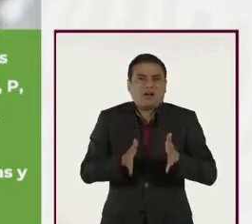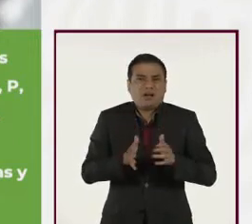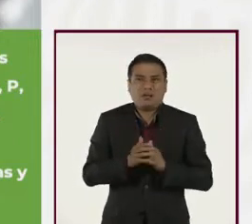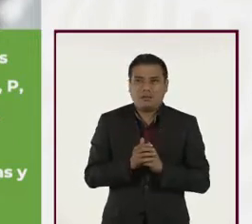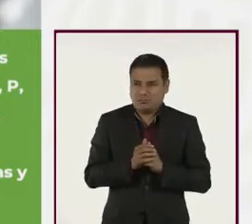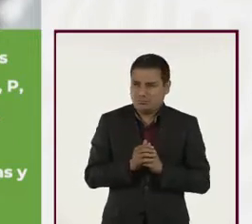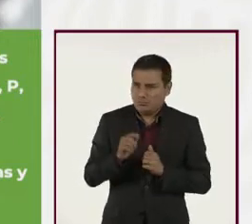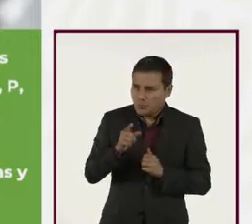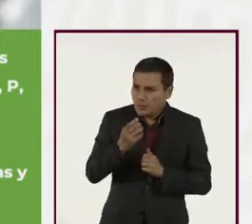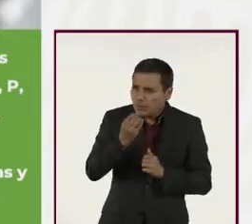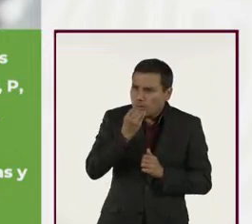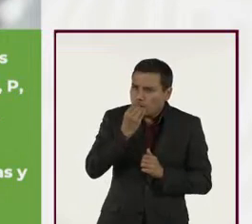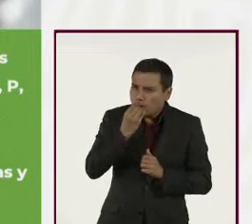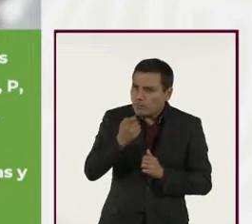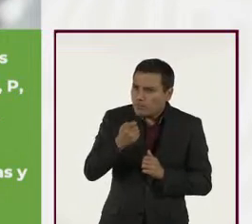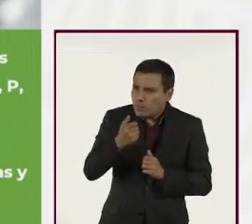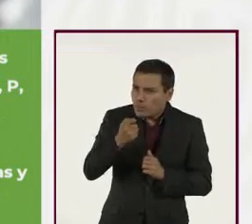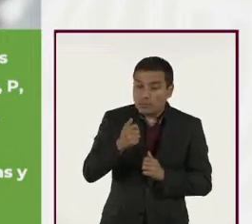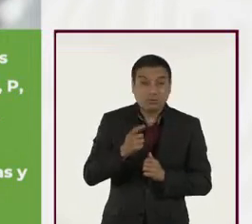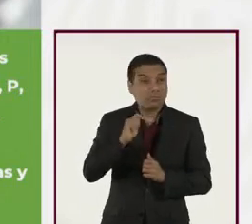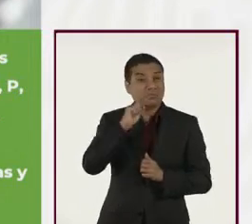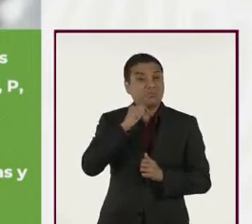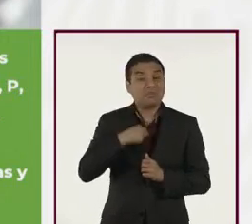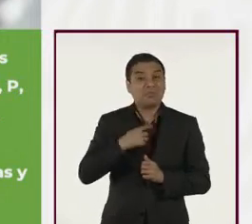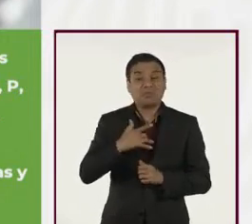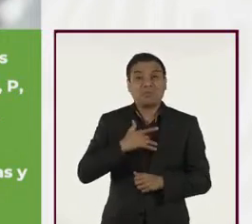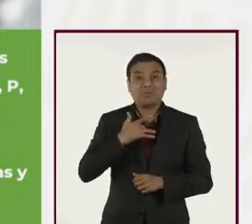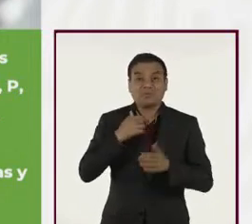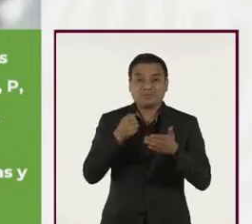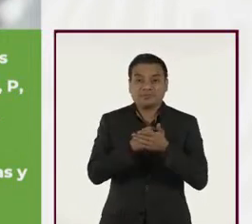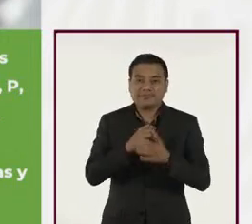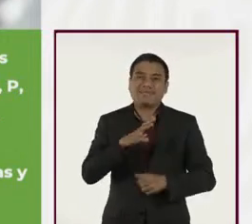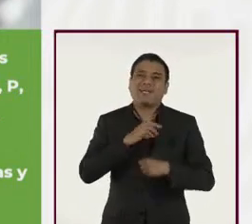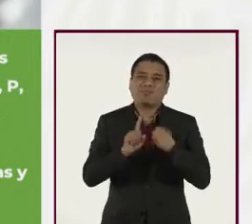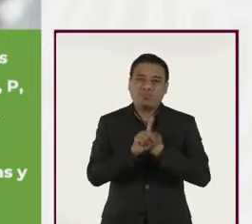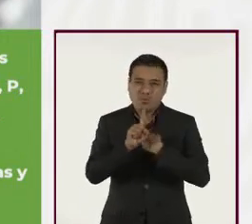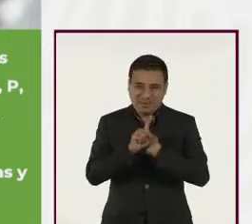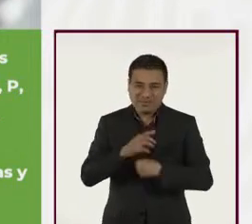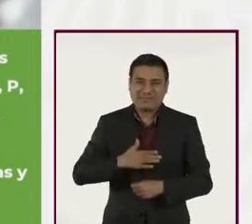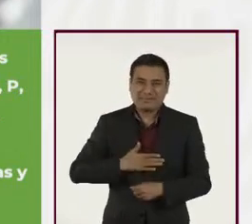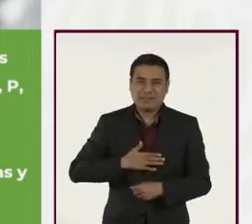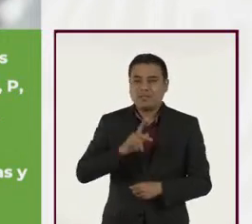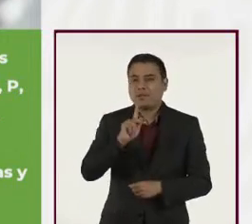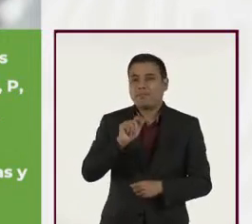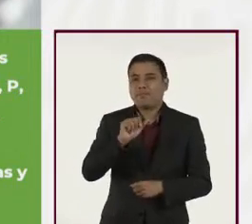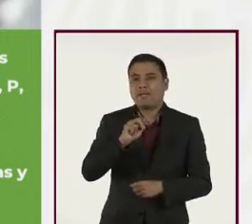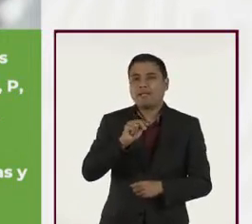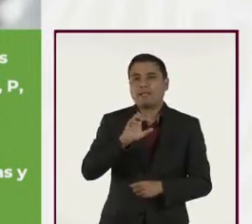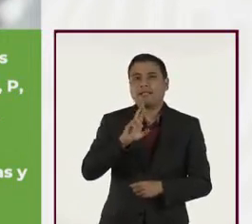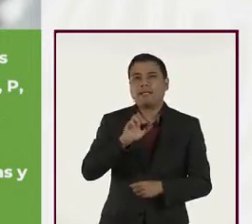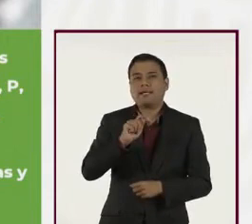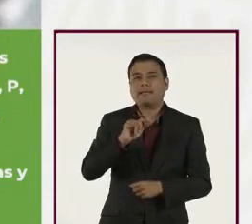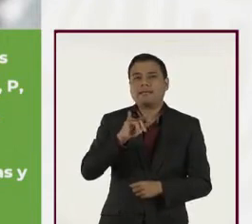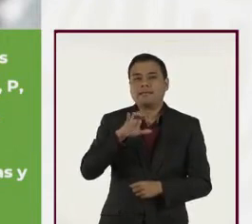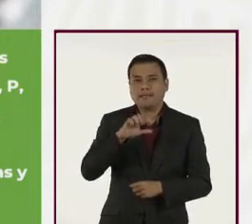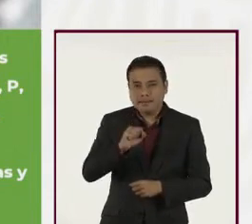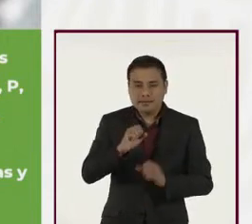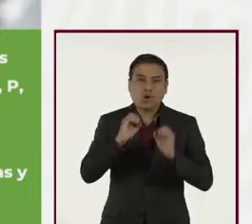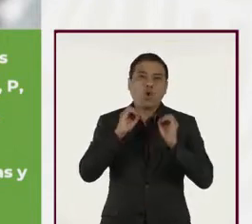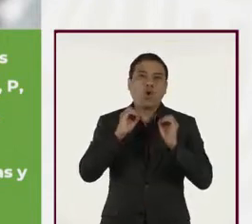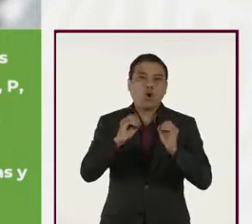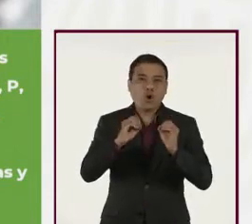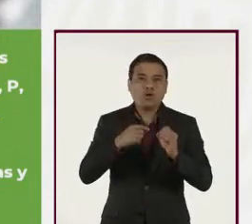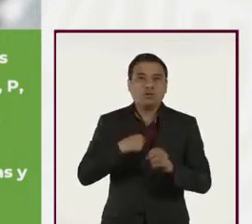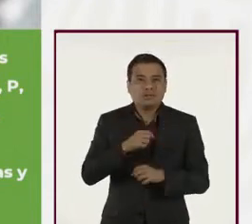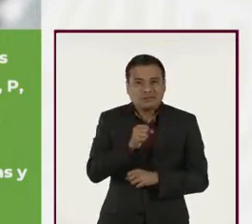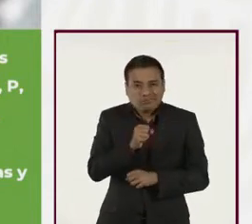muy pequeñita. Y en casos graves podemos tener ya alteraciones como pancreatitis, estreñimiento o alteraciones en otras células